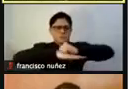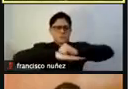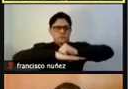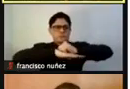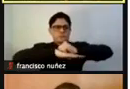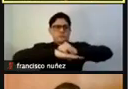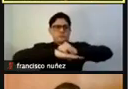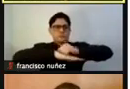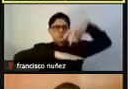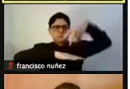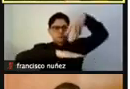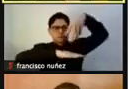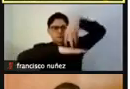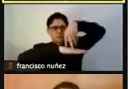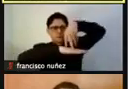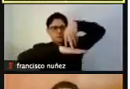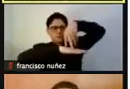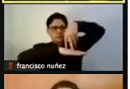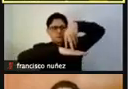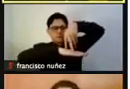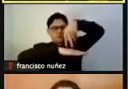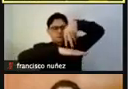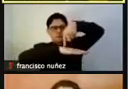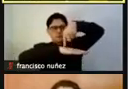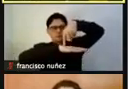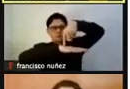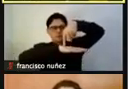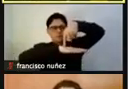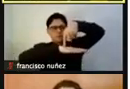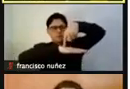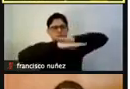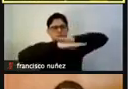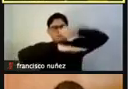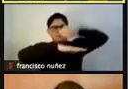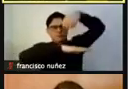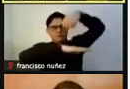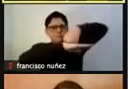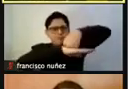una topografía y es inevitable que así sea.